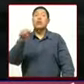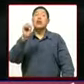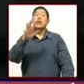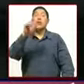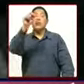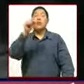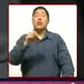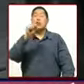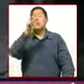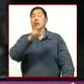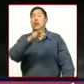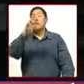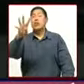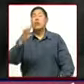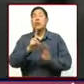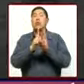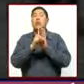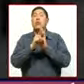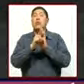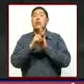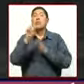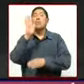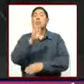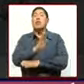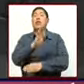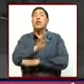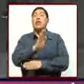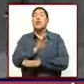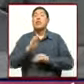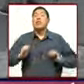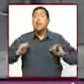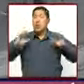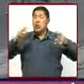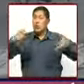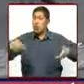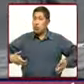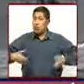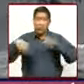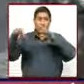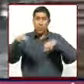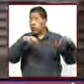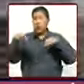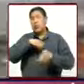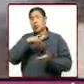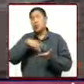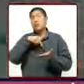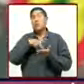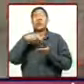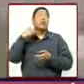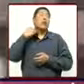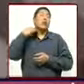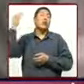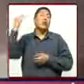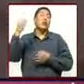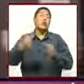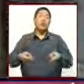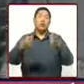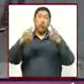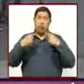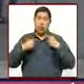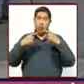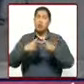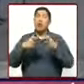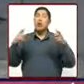Con 5:34 minutos de la tarde y las tanquetas de asalto que estaban en Plaza Murillo retornan al